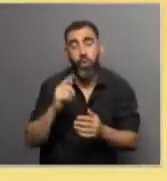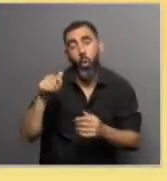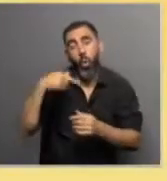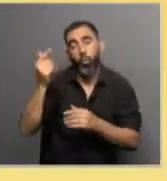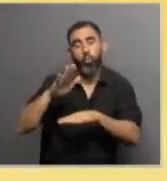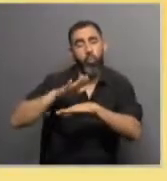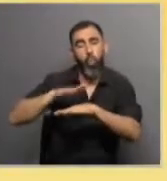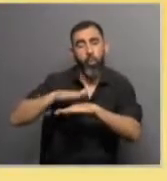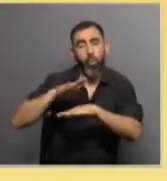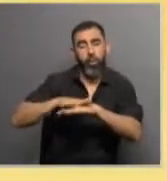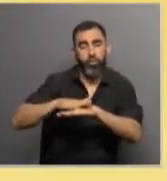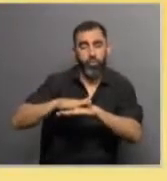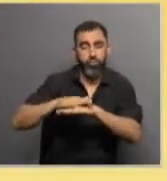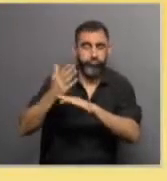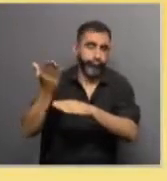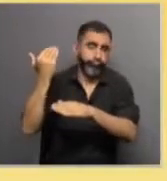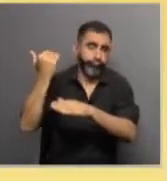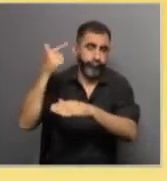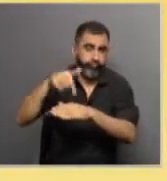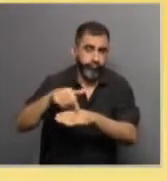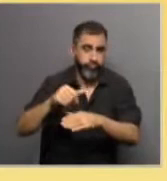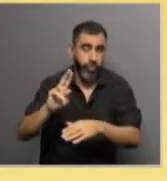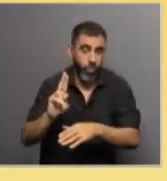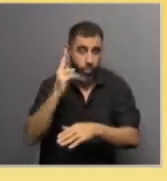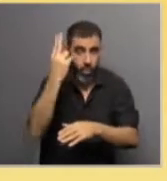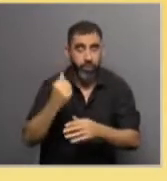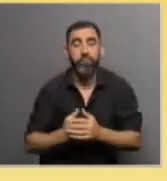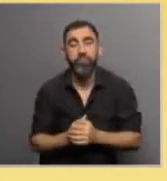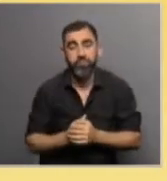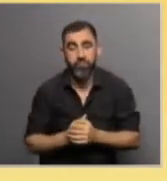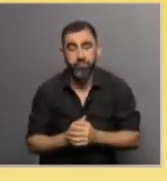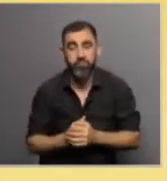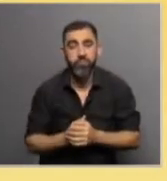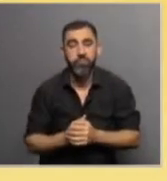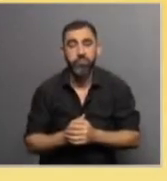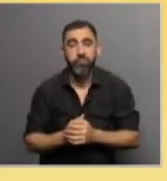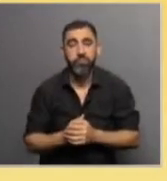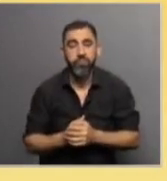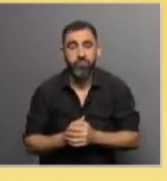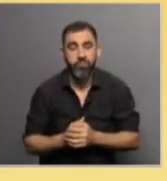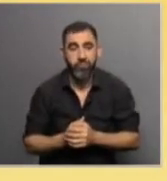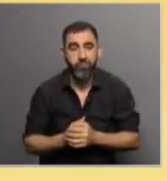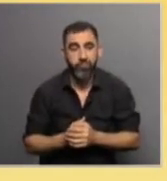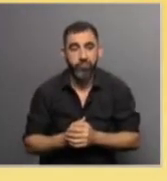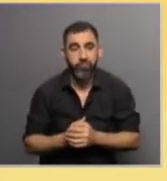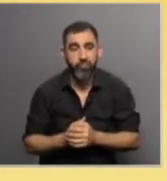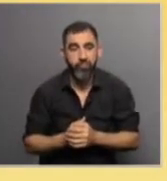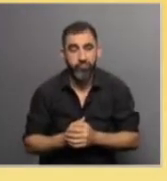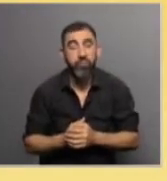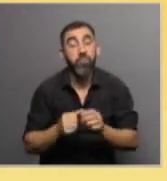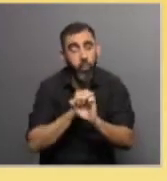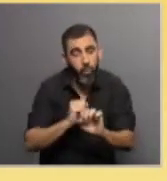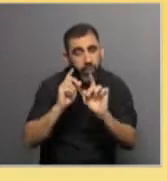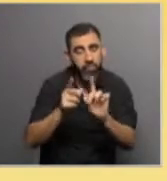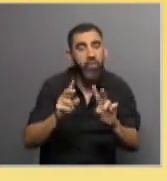otras instancias, digamos, en el pasado de lo que era este territorio antes de ser el Uruguay. Digamos, tiene potencial